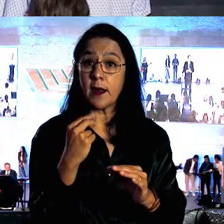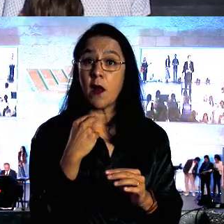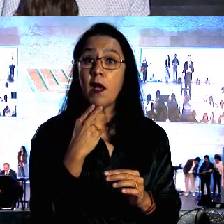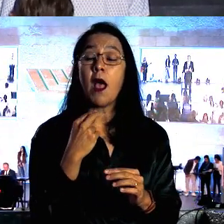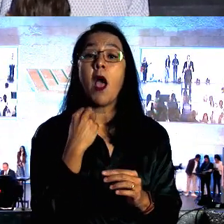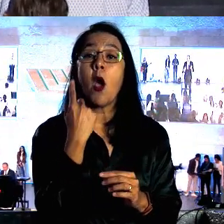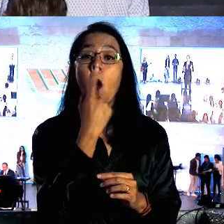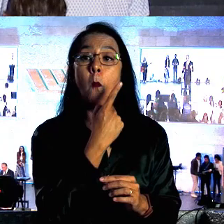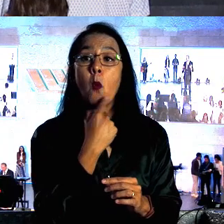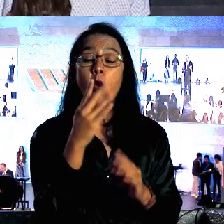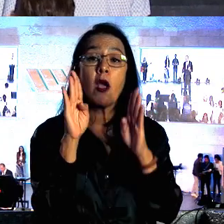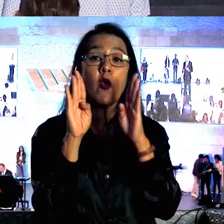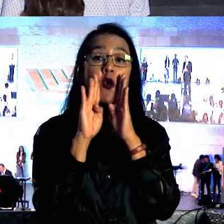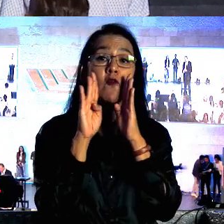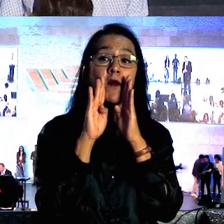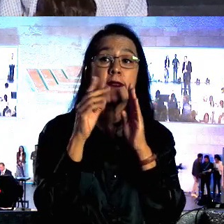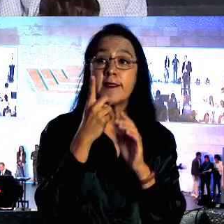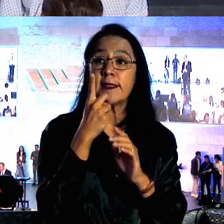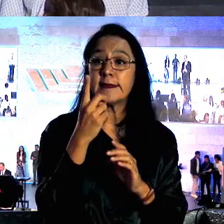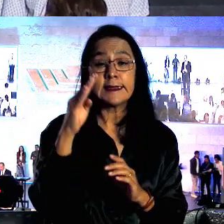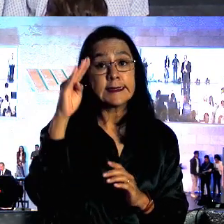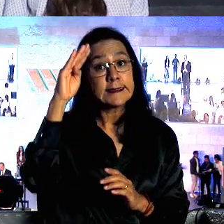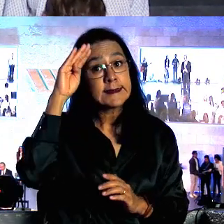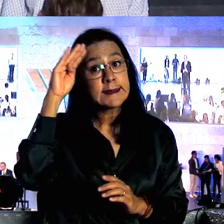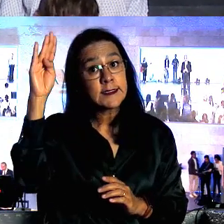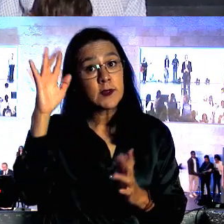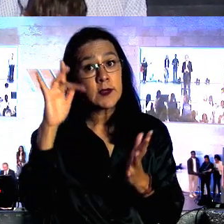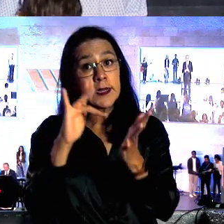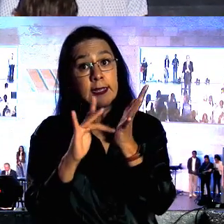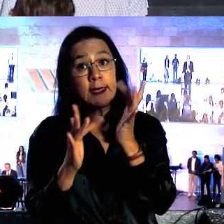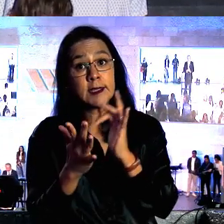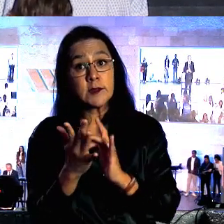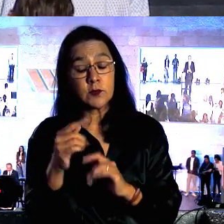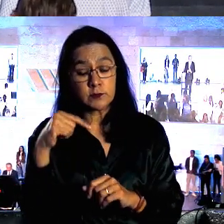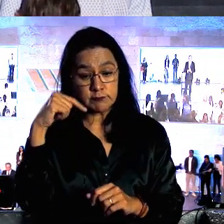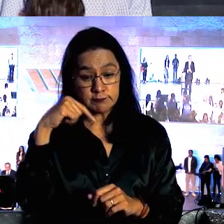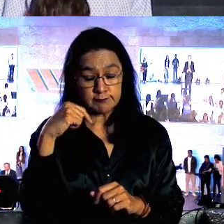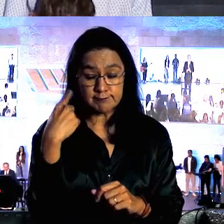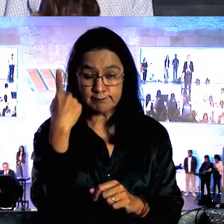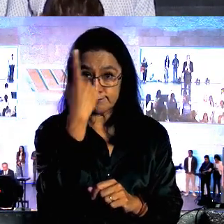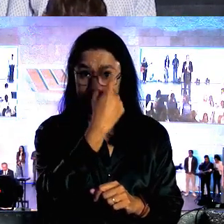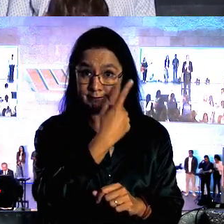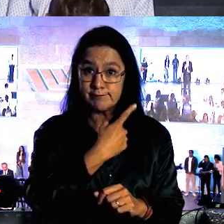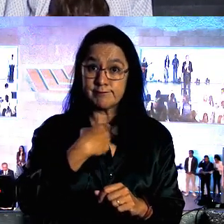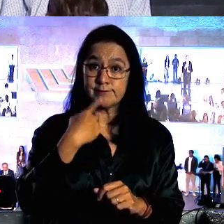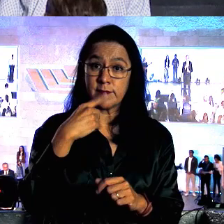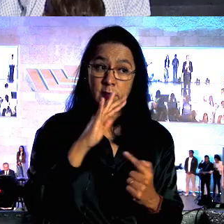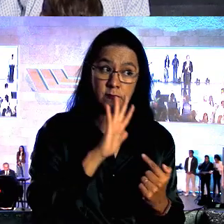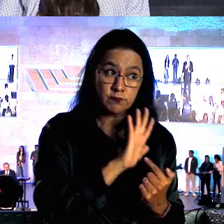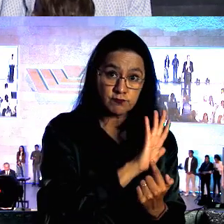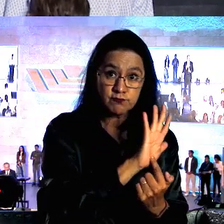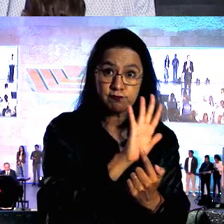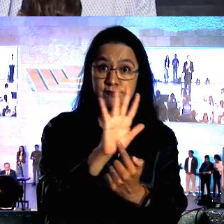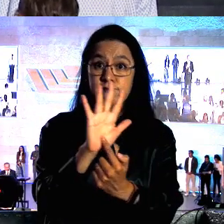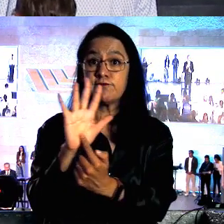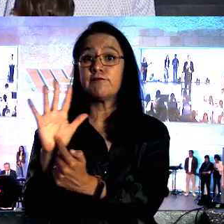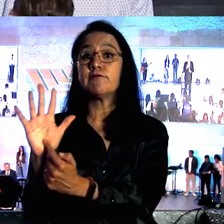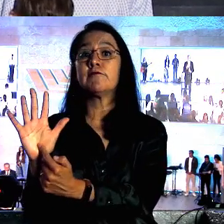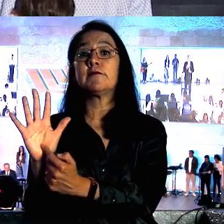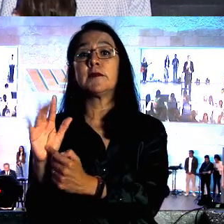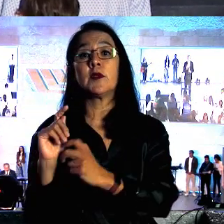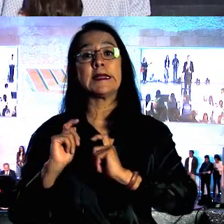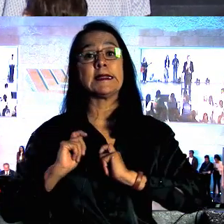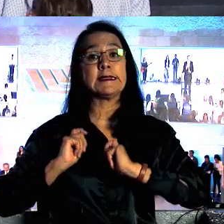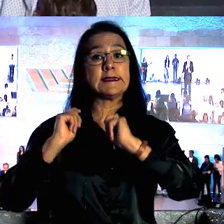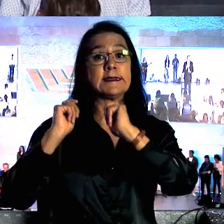y díganle Señor Jesús en esta hora públicamente te